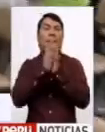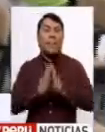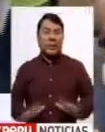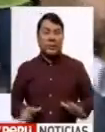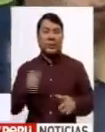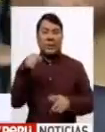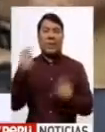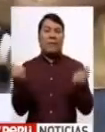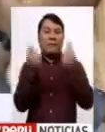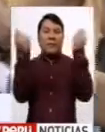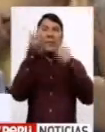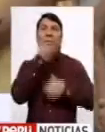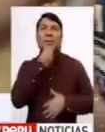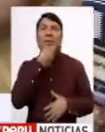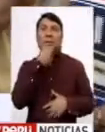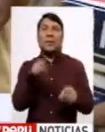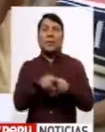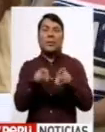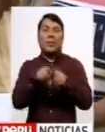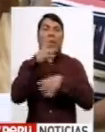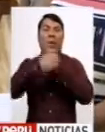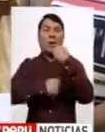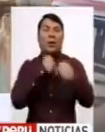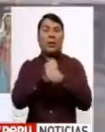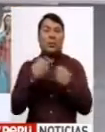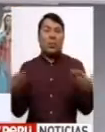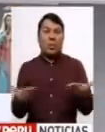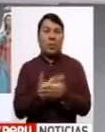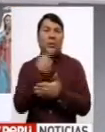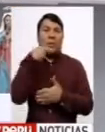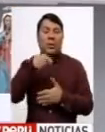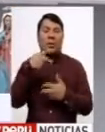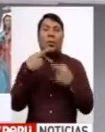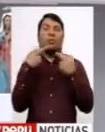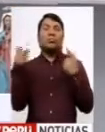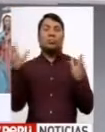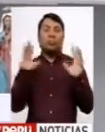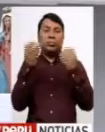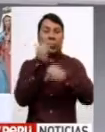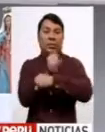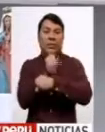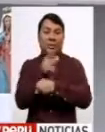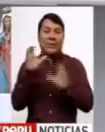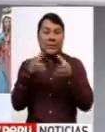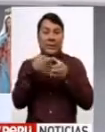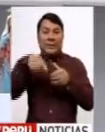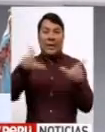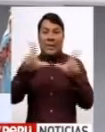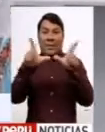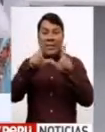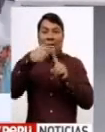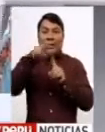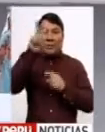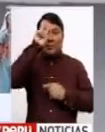fiestas navideñas y de Año Nuevo. Tras la actividad litúrgica, la familia del IRTP me gustó una